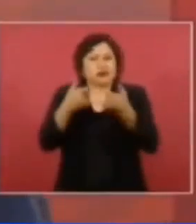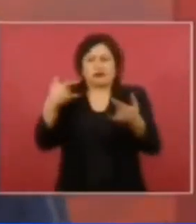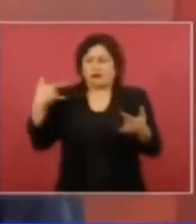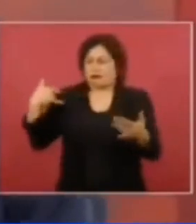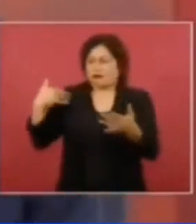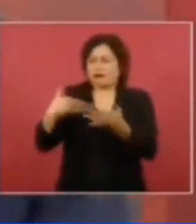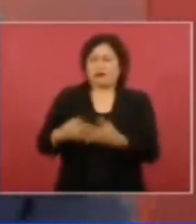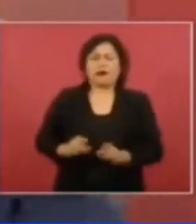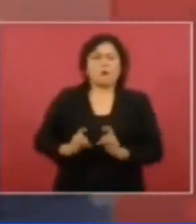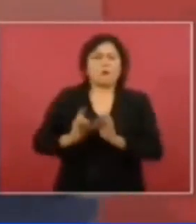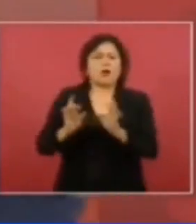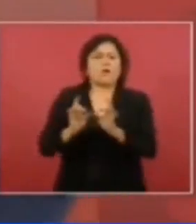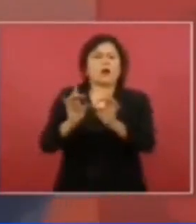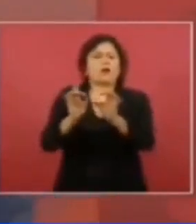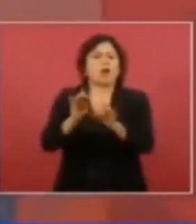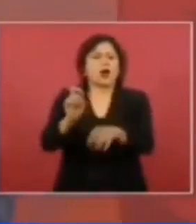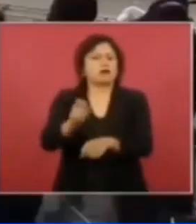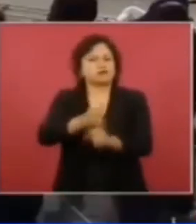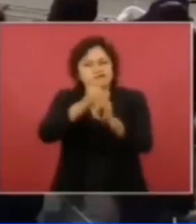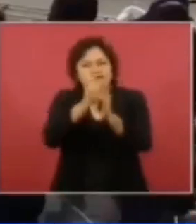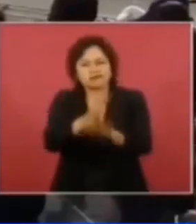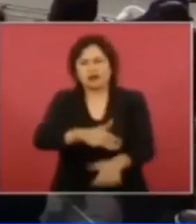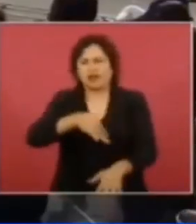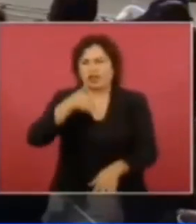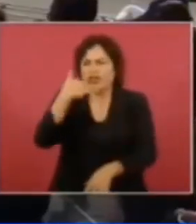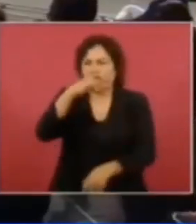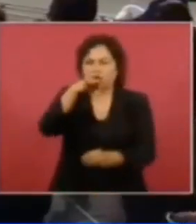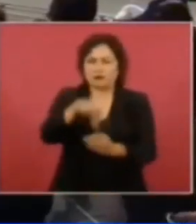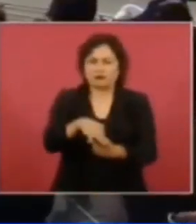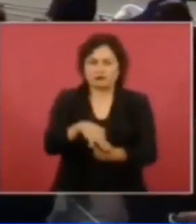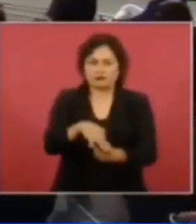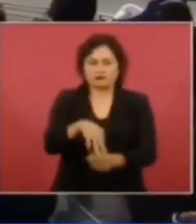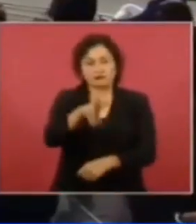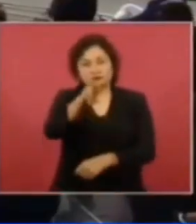creo que haya otro país